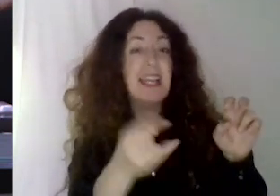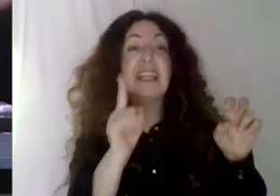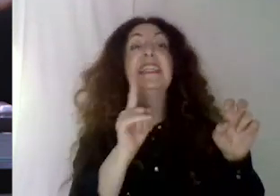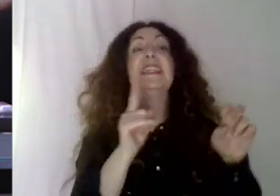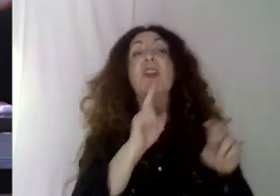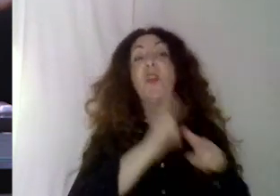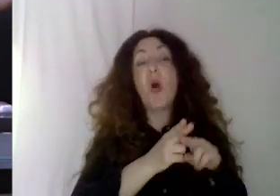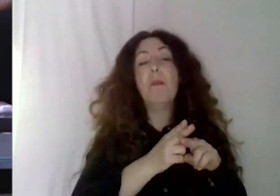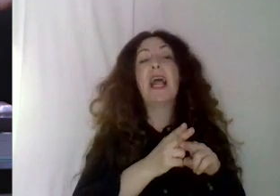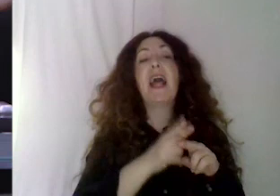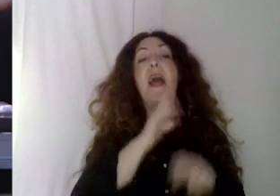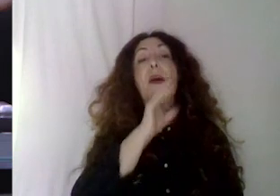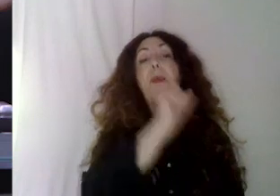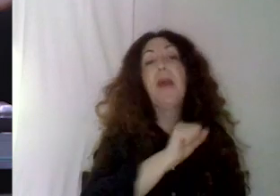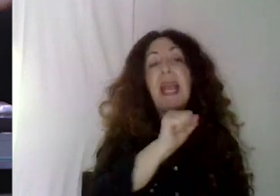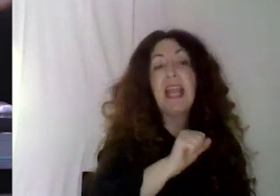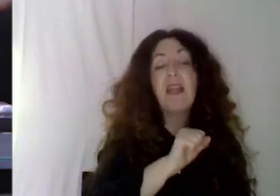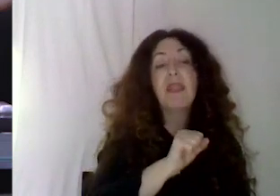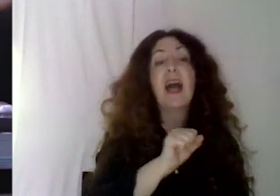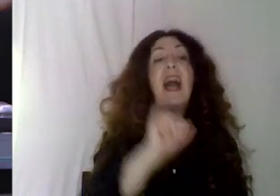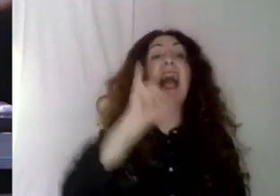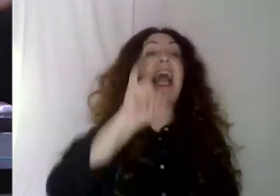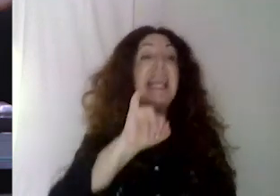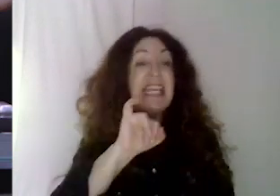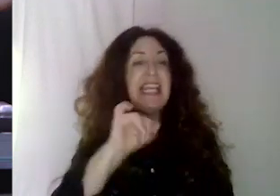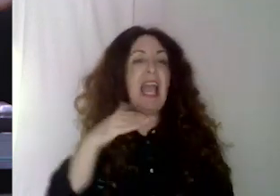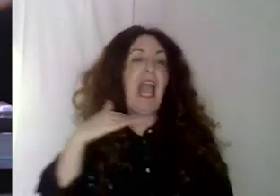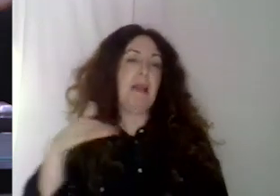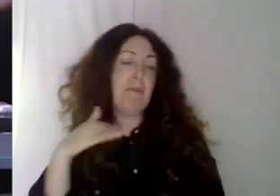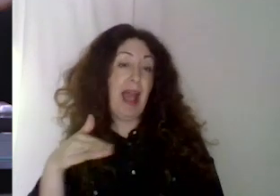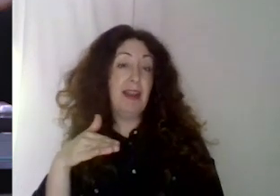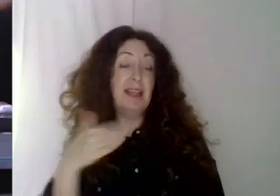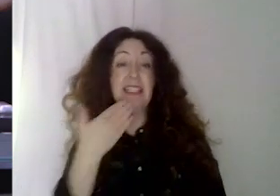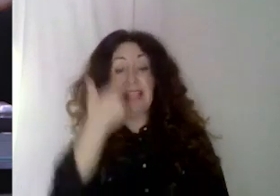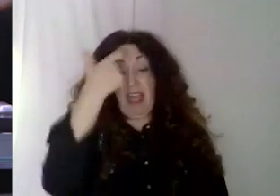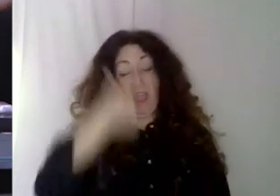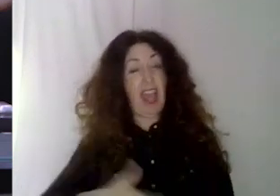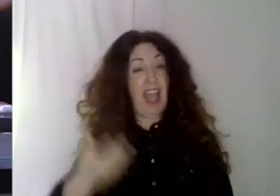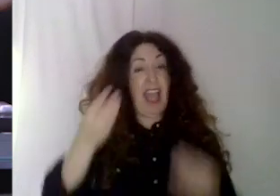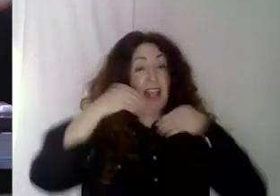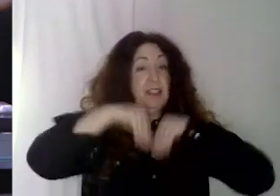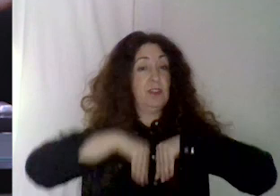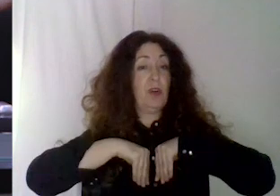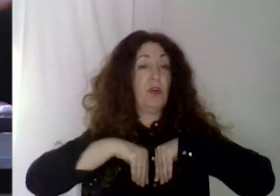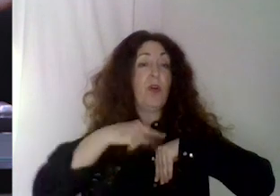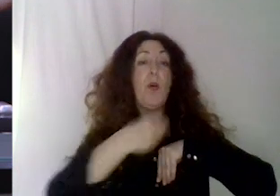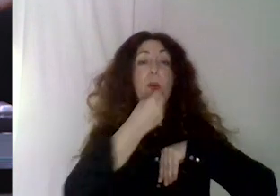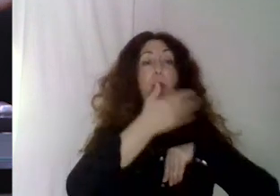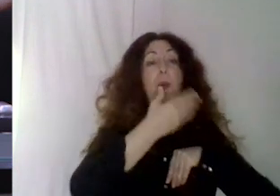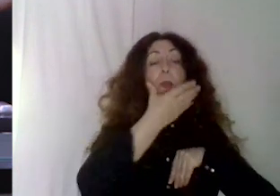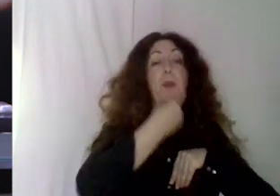más, porque, un minuto más, La belleza del mal sorprende